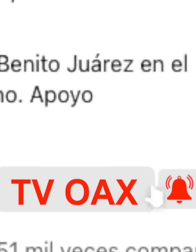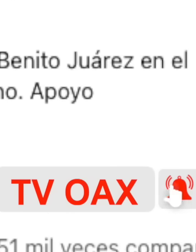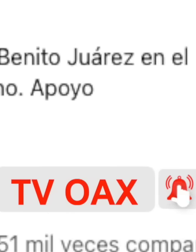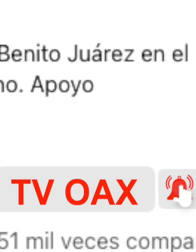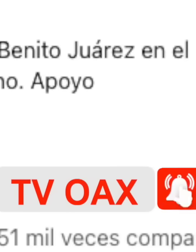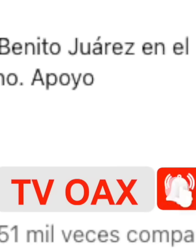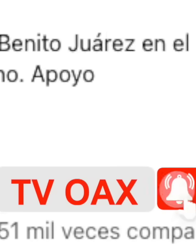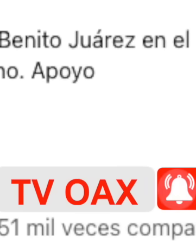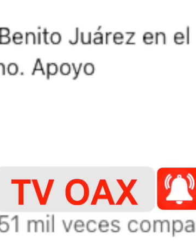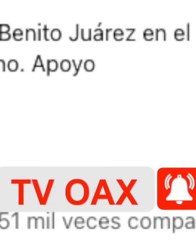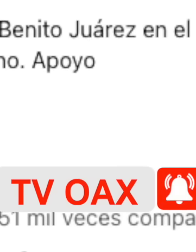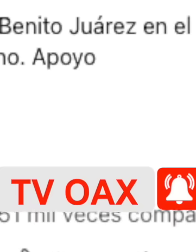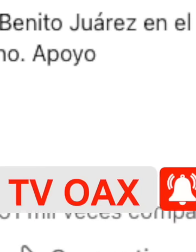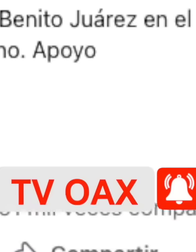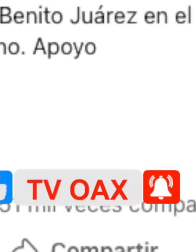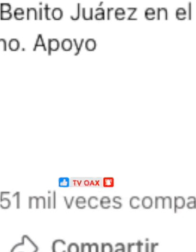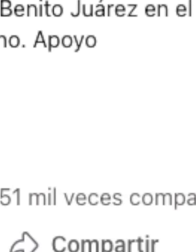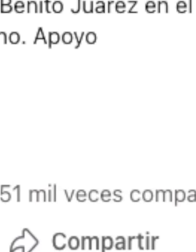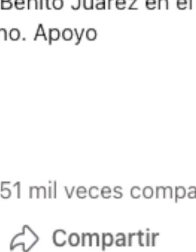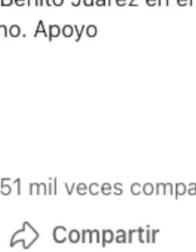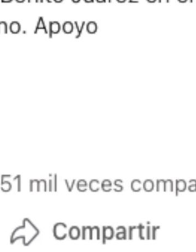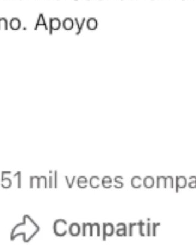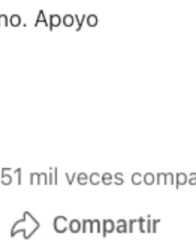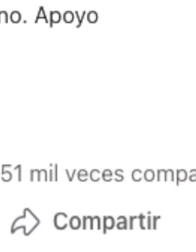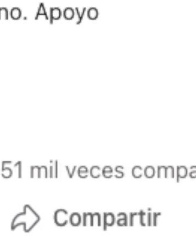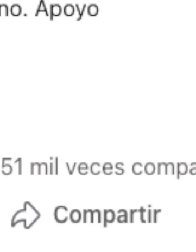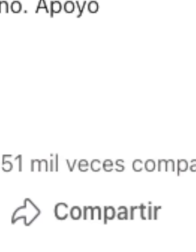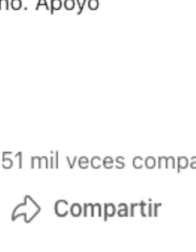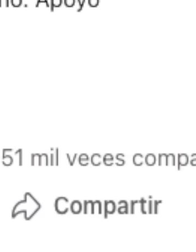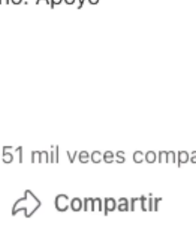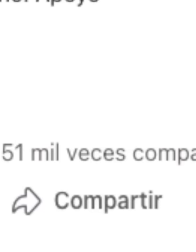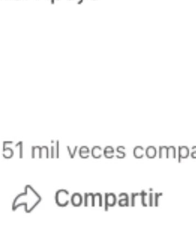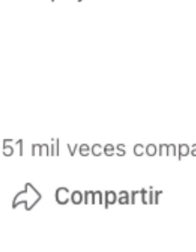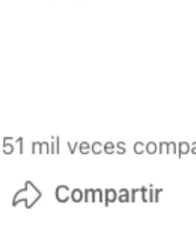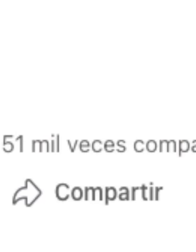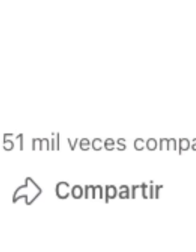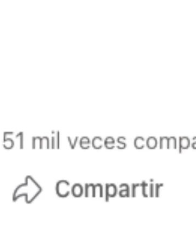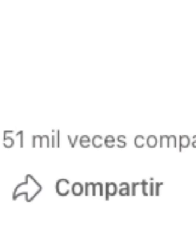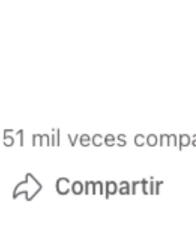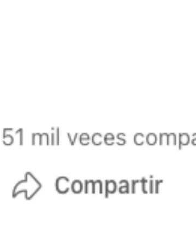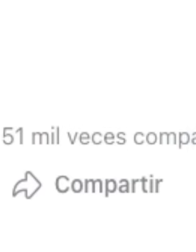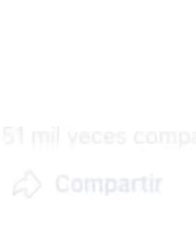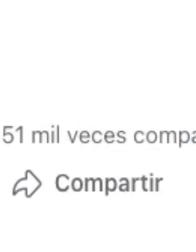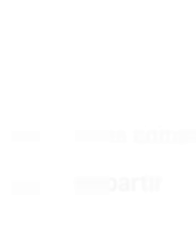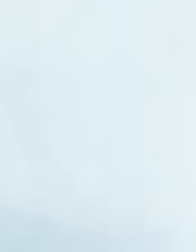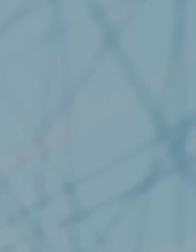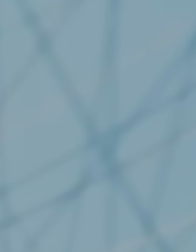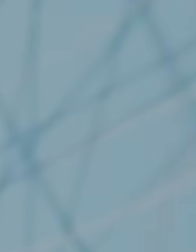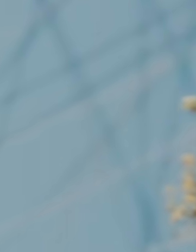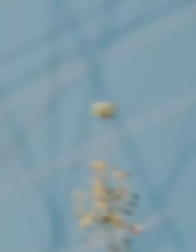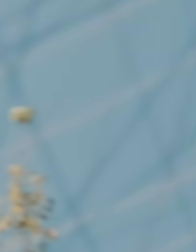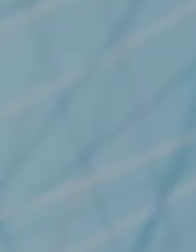sus convicciones libertarias le impiden callar, y calificó los ataques de Estados Unidos como